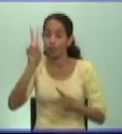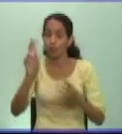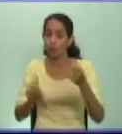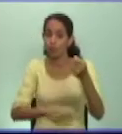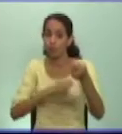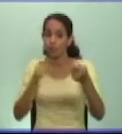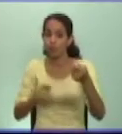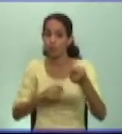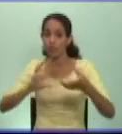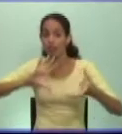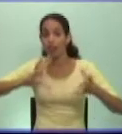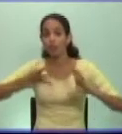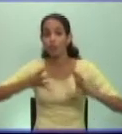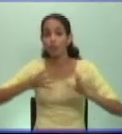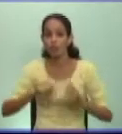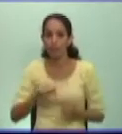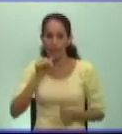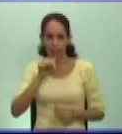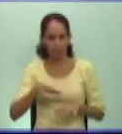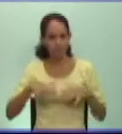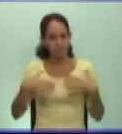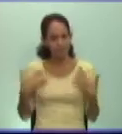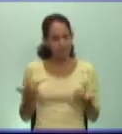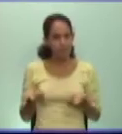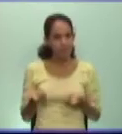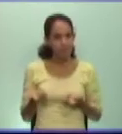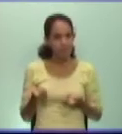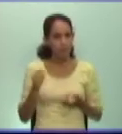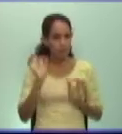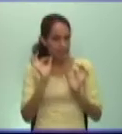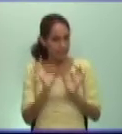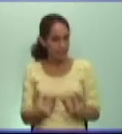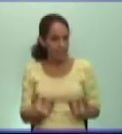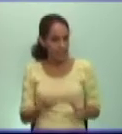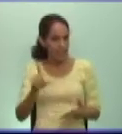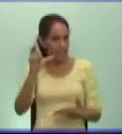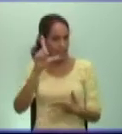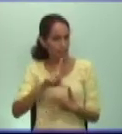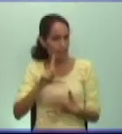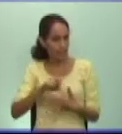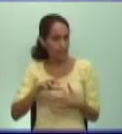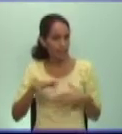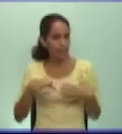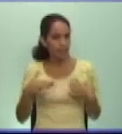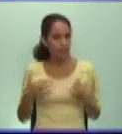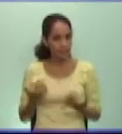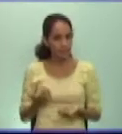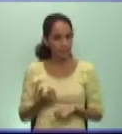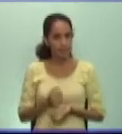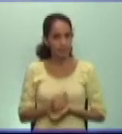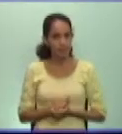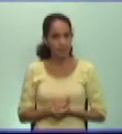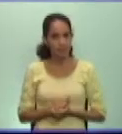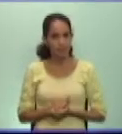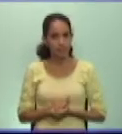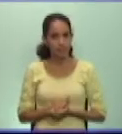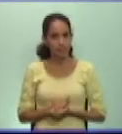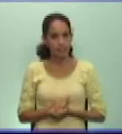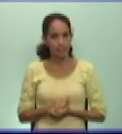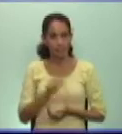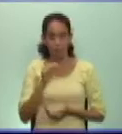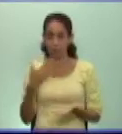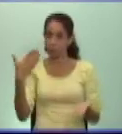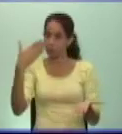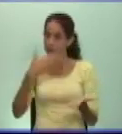en la Segunda Guerra Mundial? ¿Cuál es la realidad de América Latina? Y sobre todo a partir de aquí hasta llevarlo a la Revolución